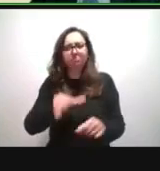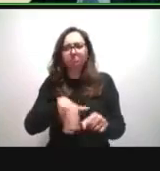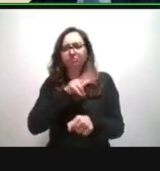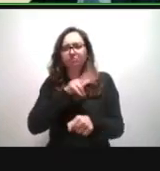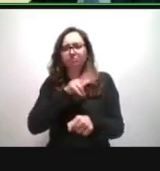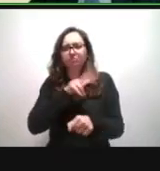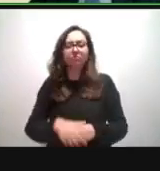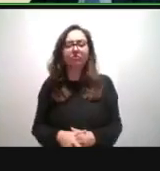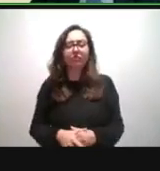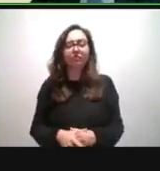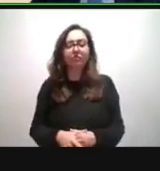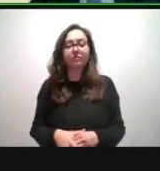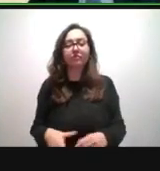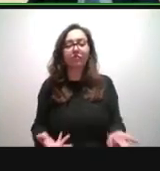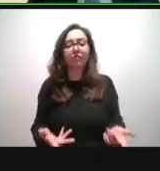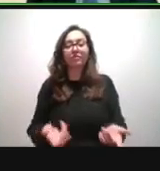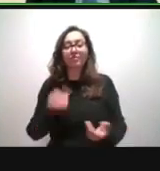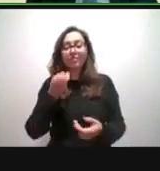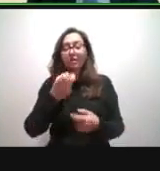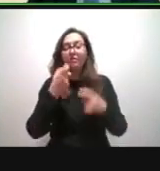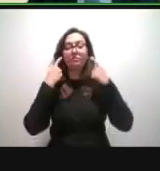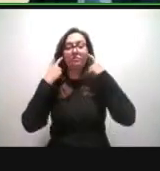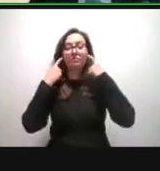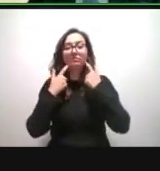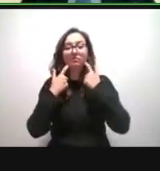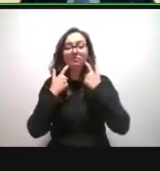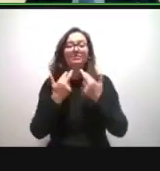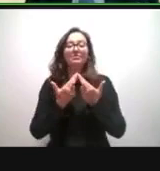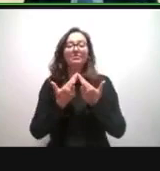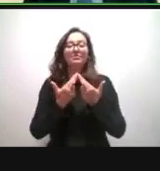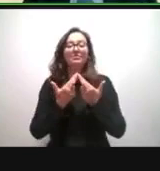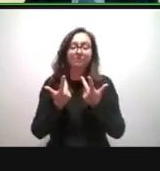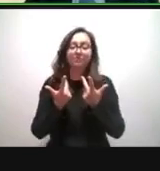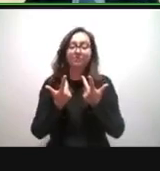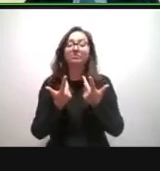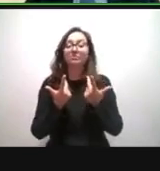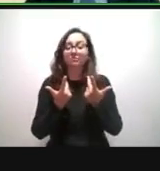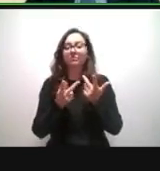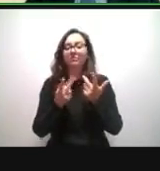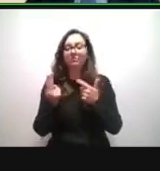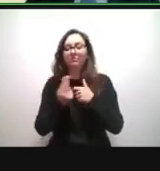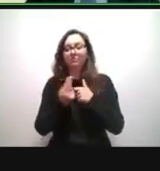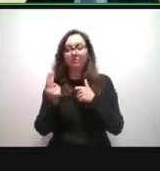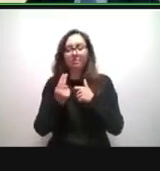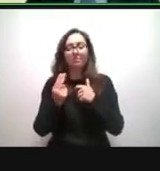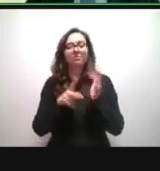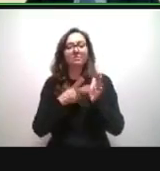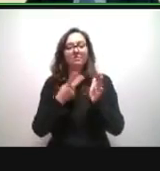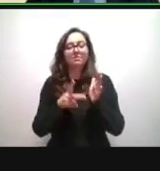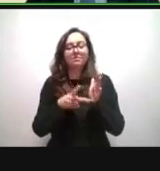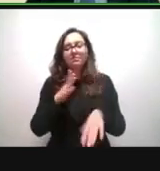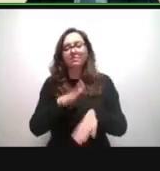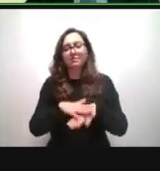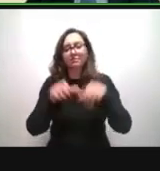del cóndilo, como dije ya antes, las más frecuentes, requieren de atención directa a través de una incisión, ya sea